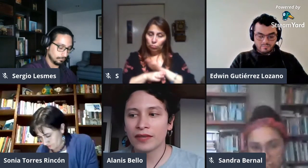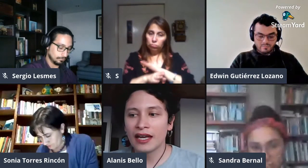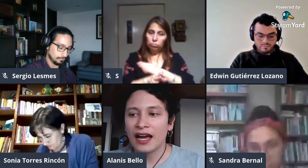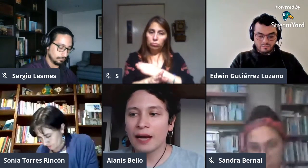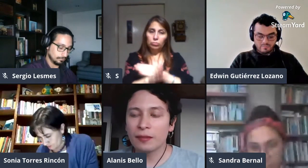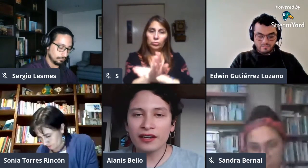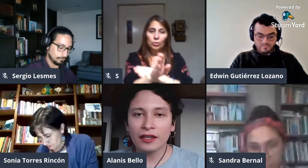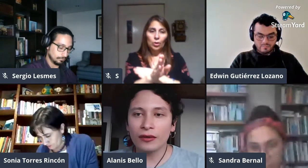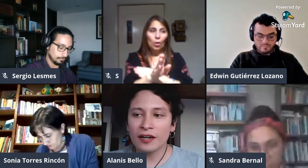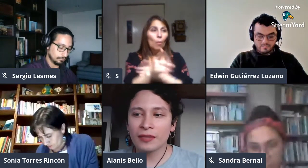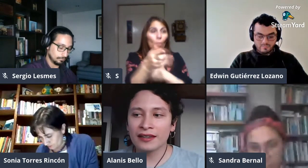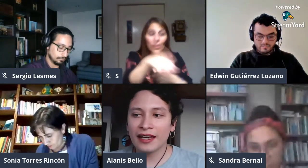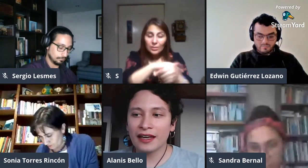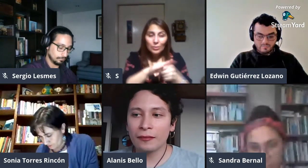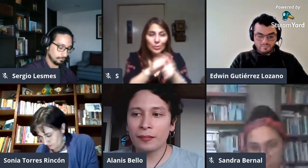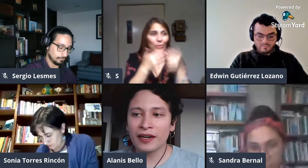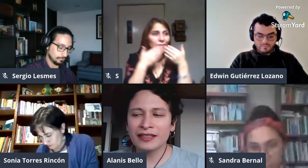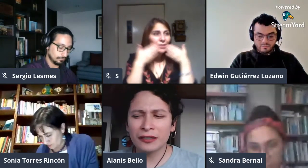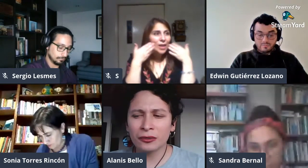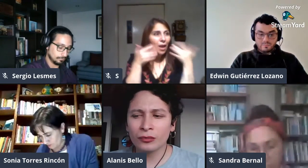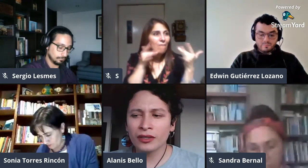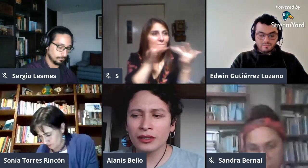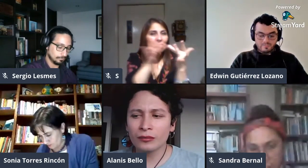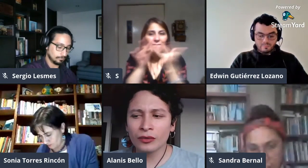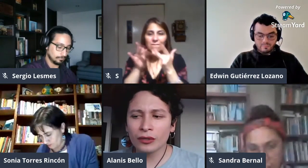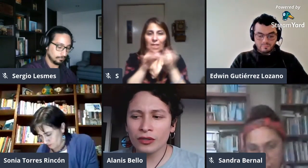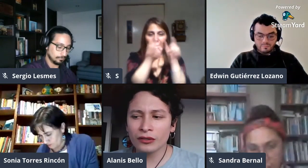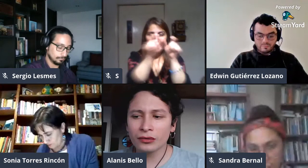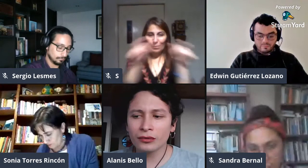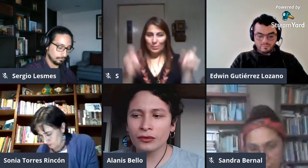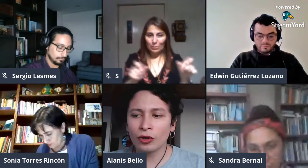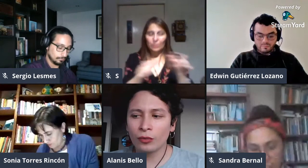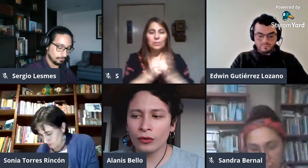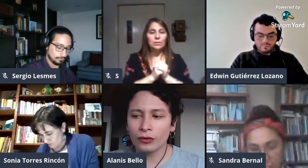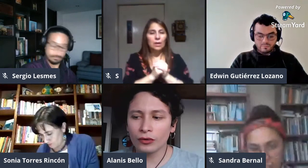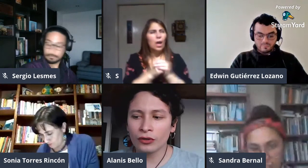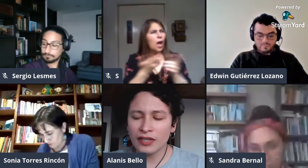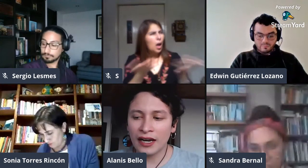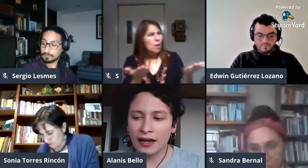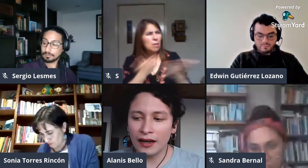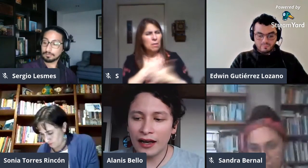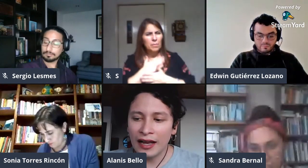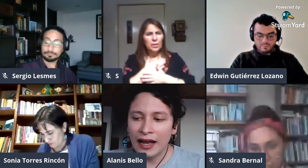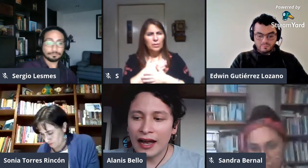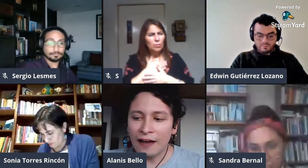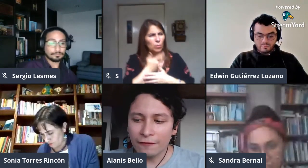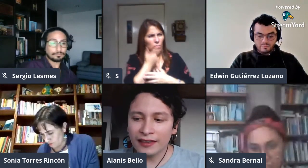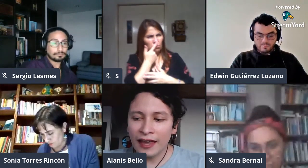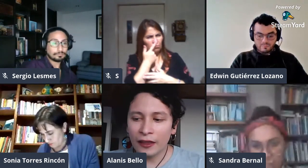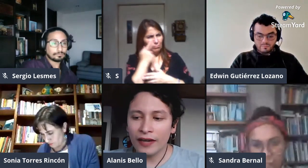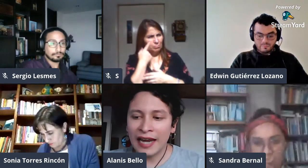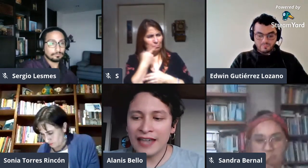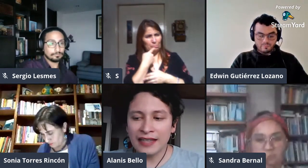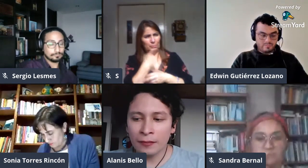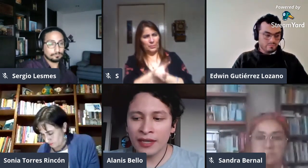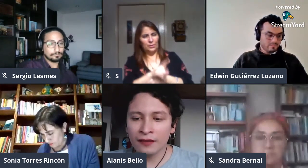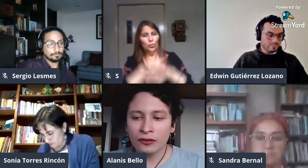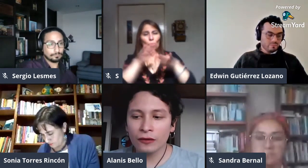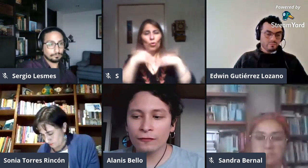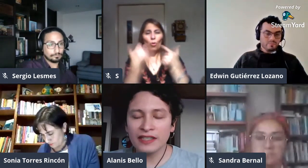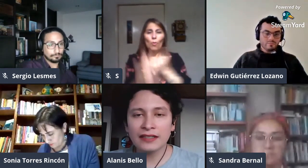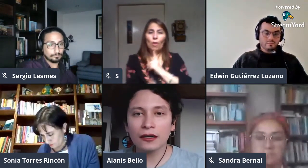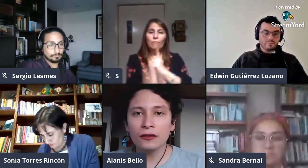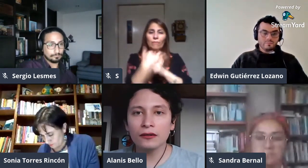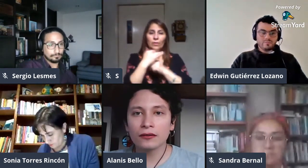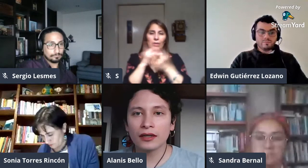empática. A mí particularmente me ha parecido muy, muy curioso cómo nos ha afectado el